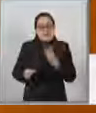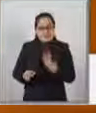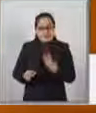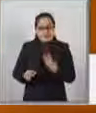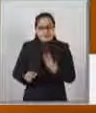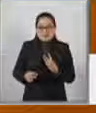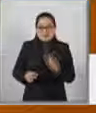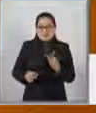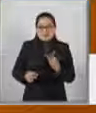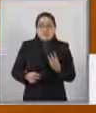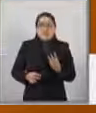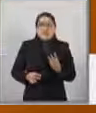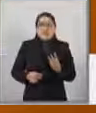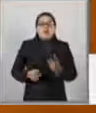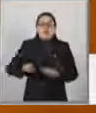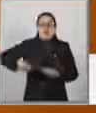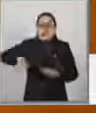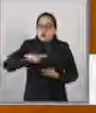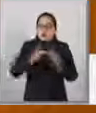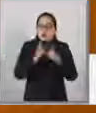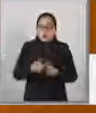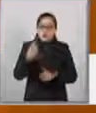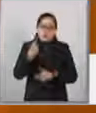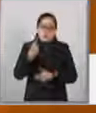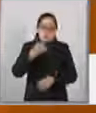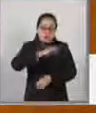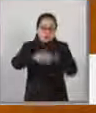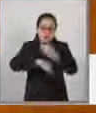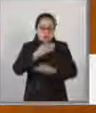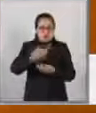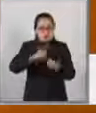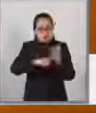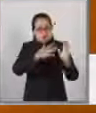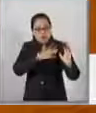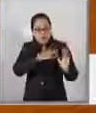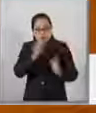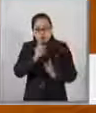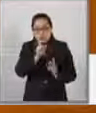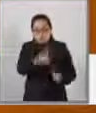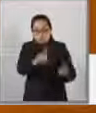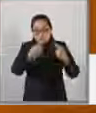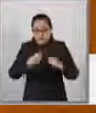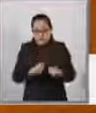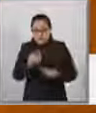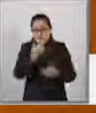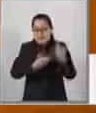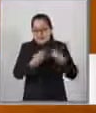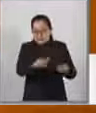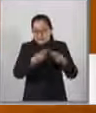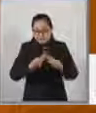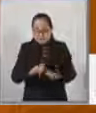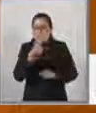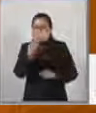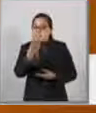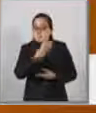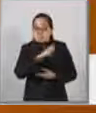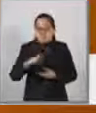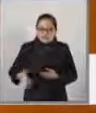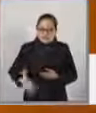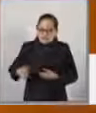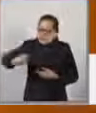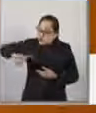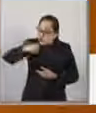el compromiso que hemos hecho en todos los grupos parlamentarios es que cuando esa terna regrese existirá un mayor escrutinio,